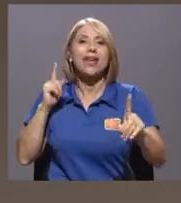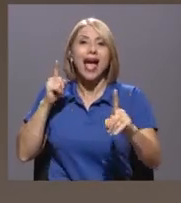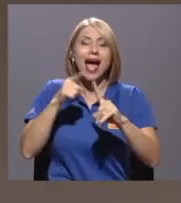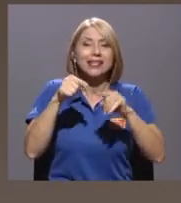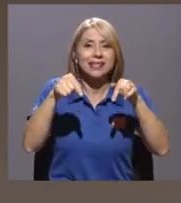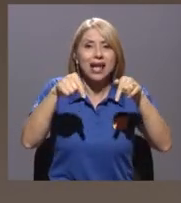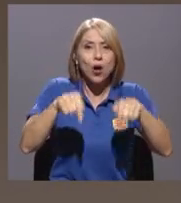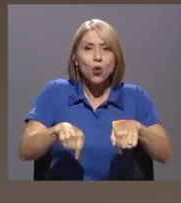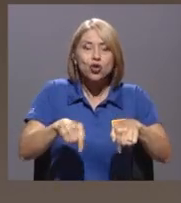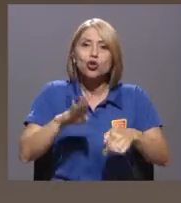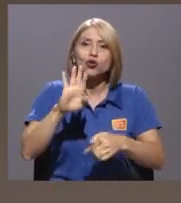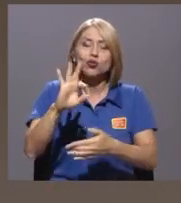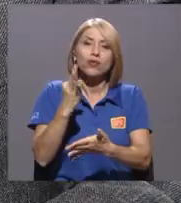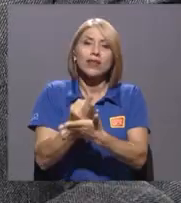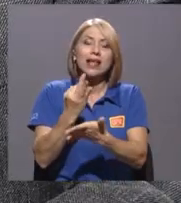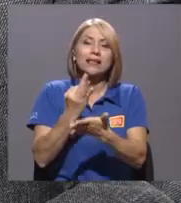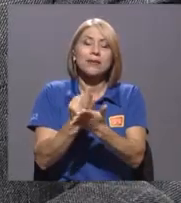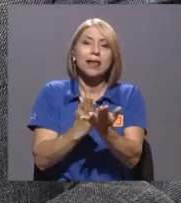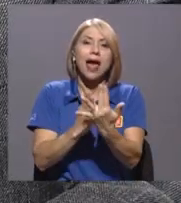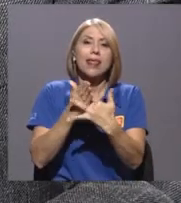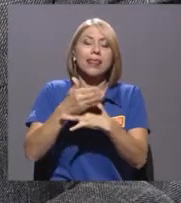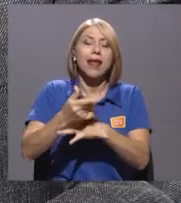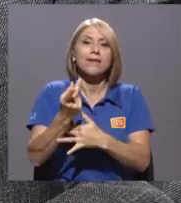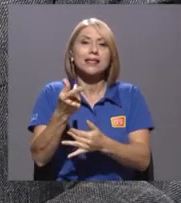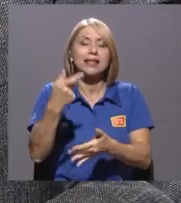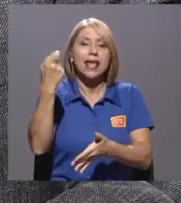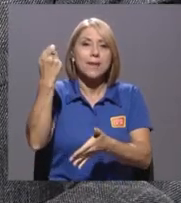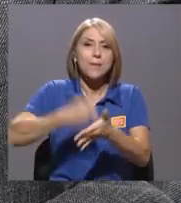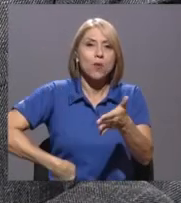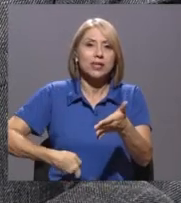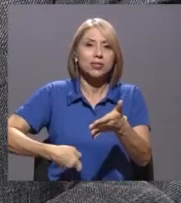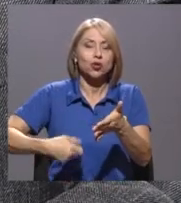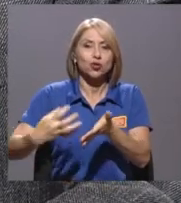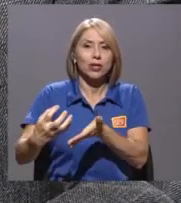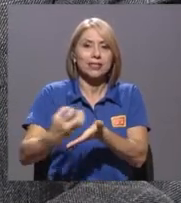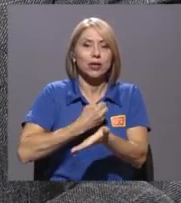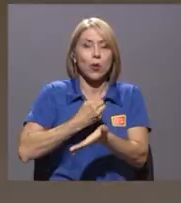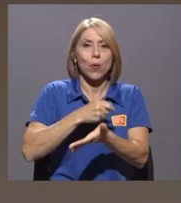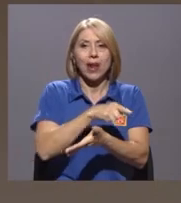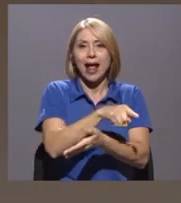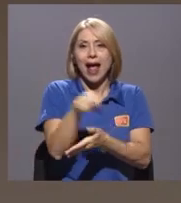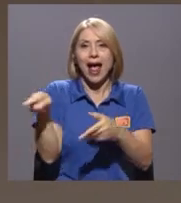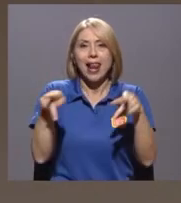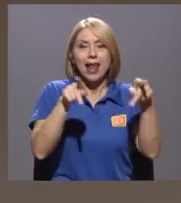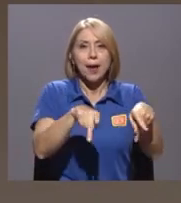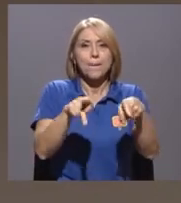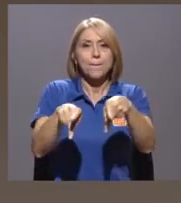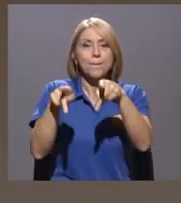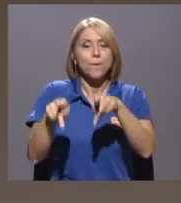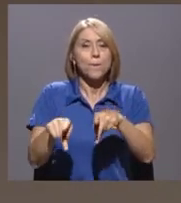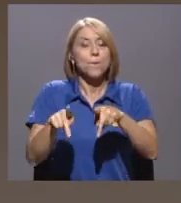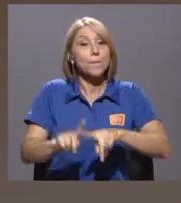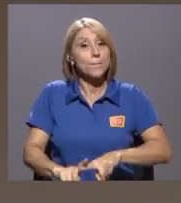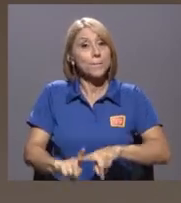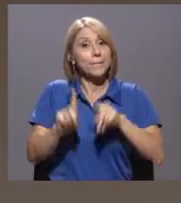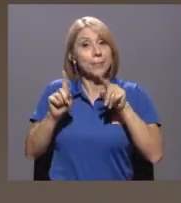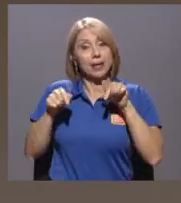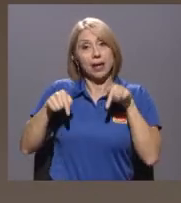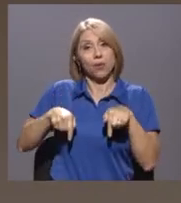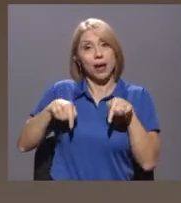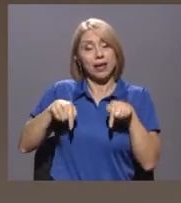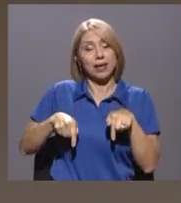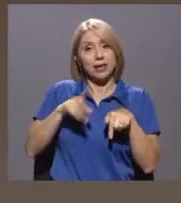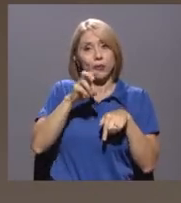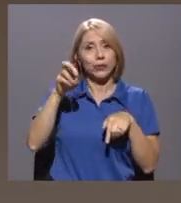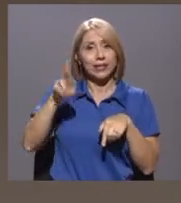vía impuestos directos a la población en cambio aquí a nosotros tener un